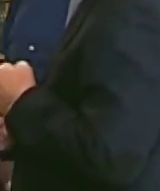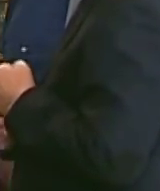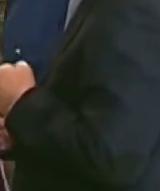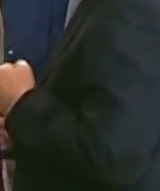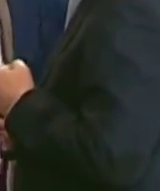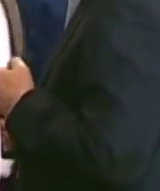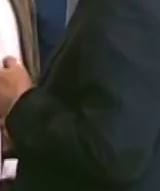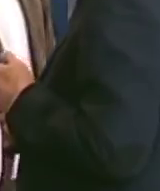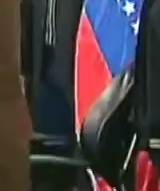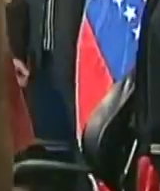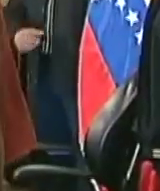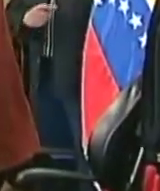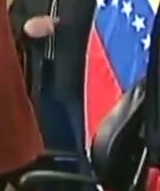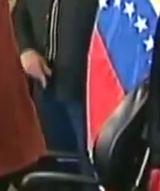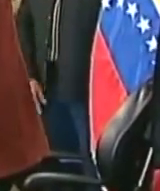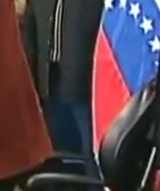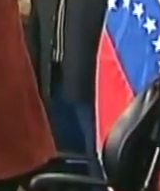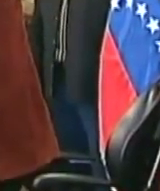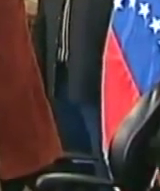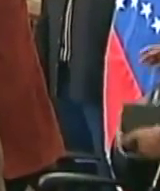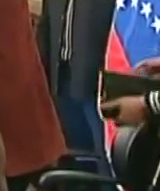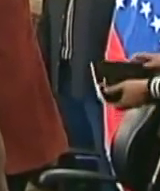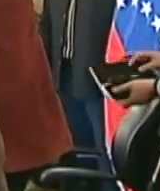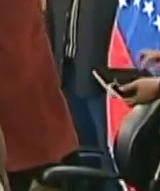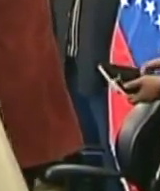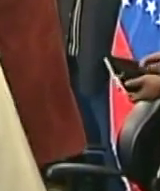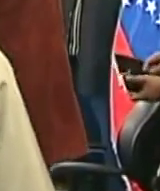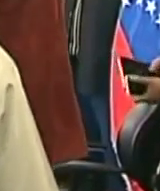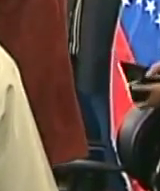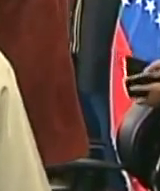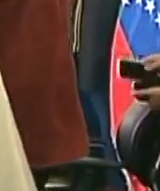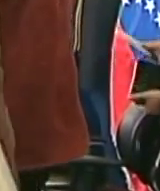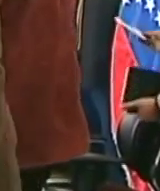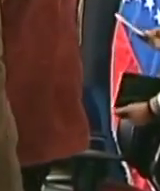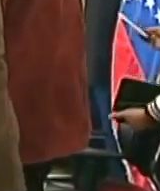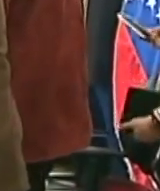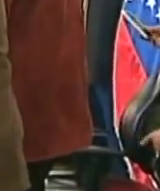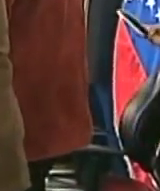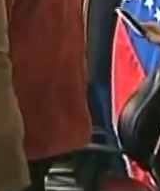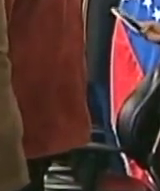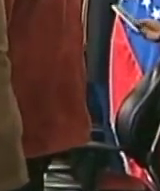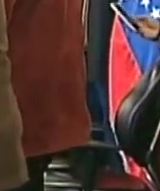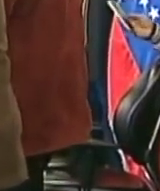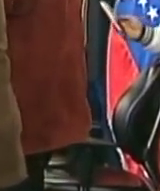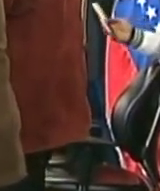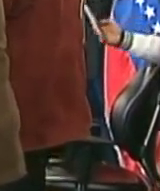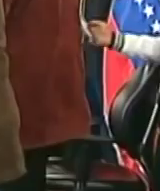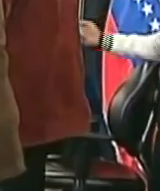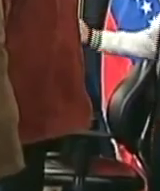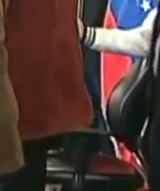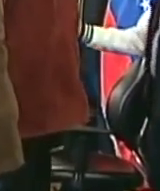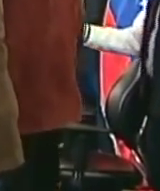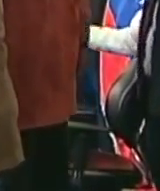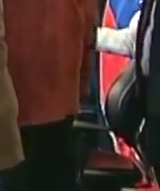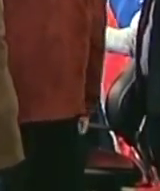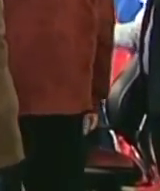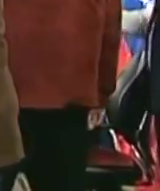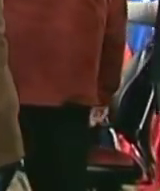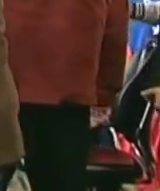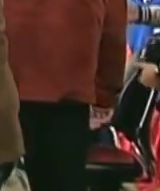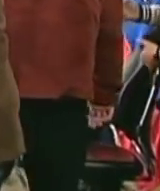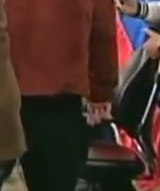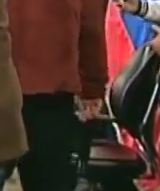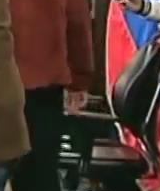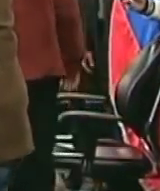empresas privadas, así como los comercios, también en respaldo a los trabajadores, a quienes diariamente